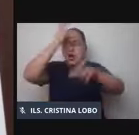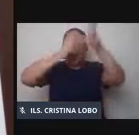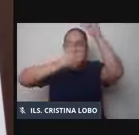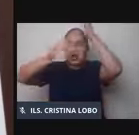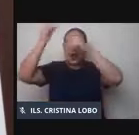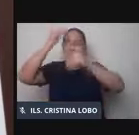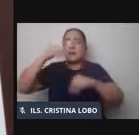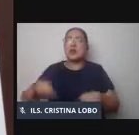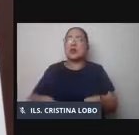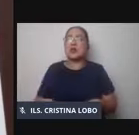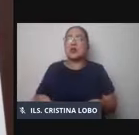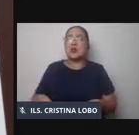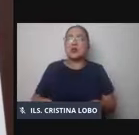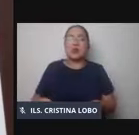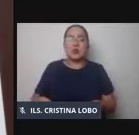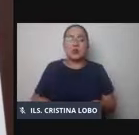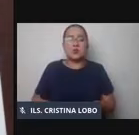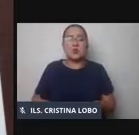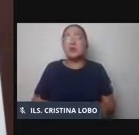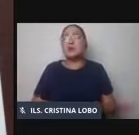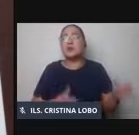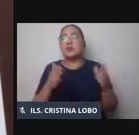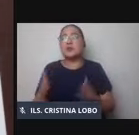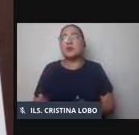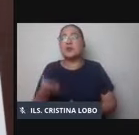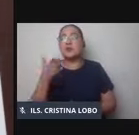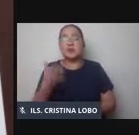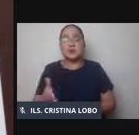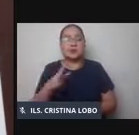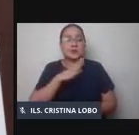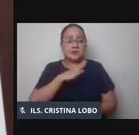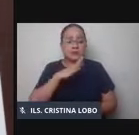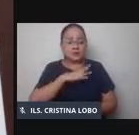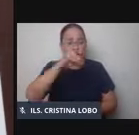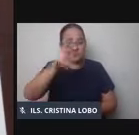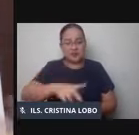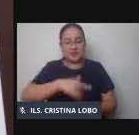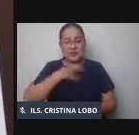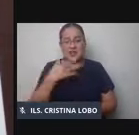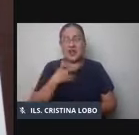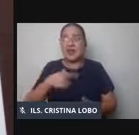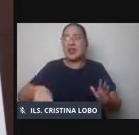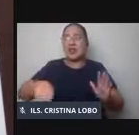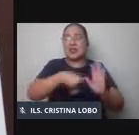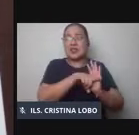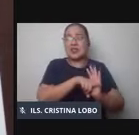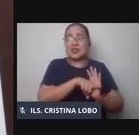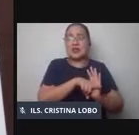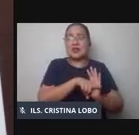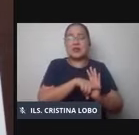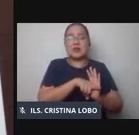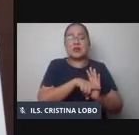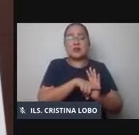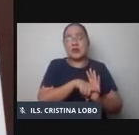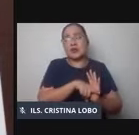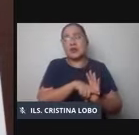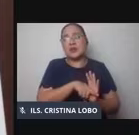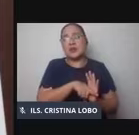este sentimiento y que, insisto, es un sentimiento negativo, es un sentimiento que no